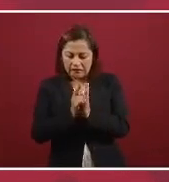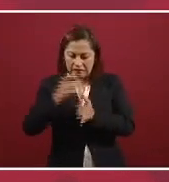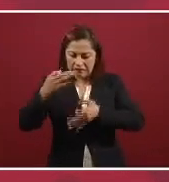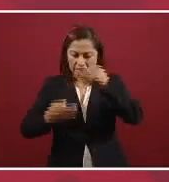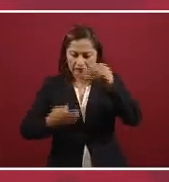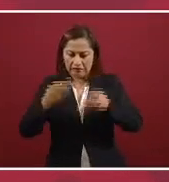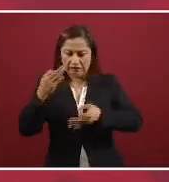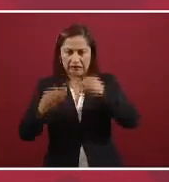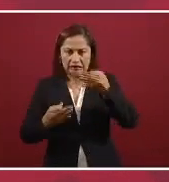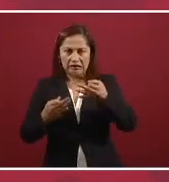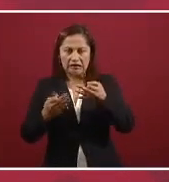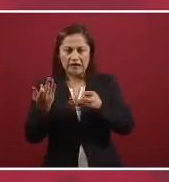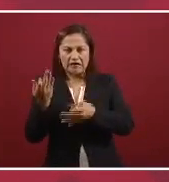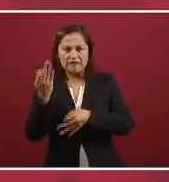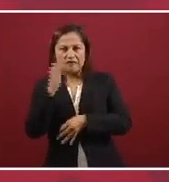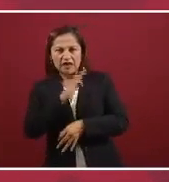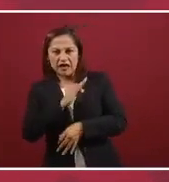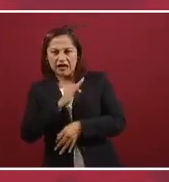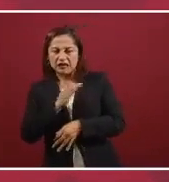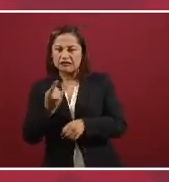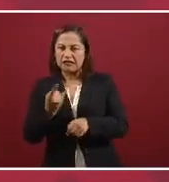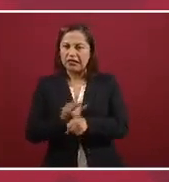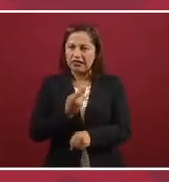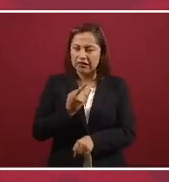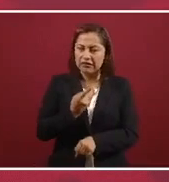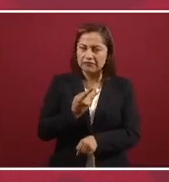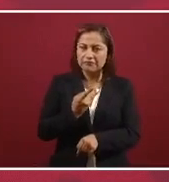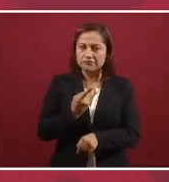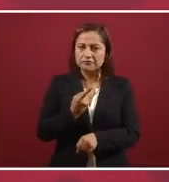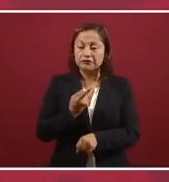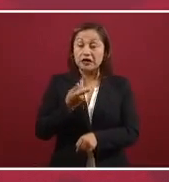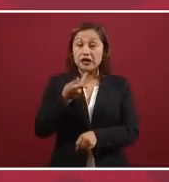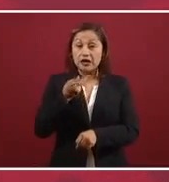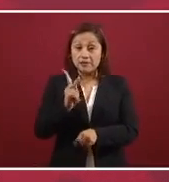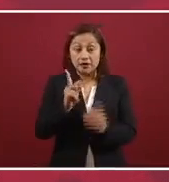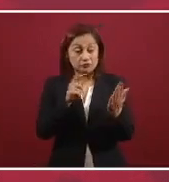pero no dejo de hablar de que es legal,